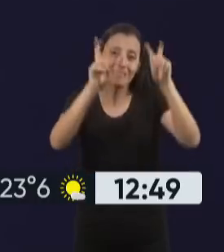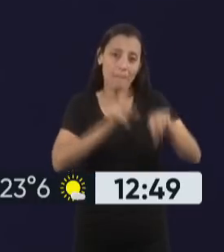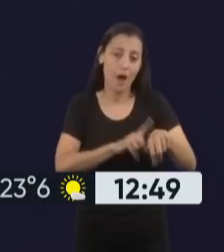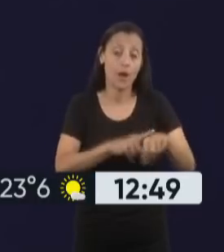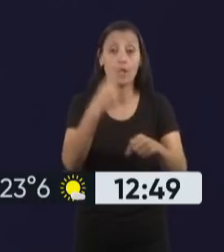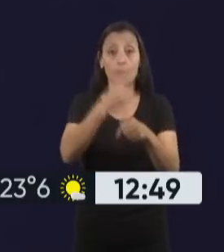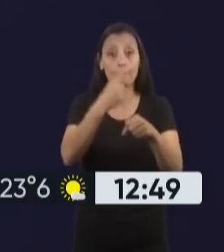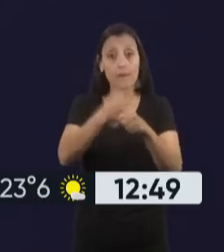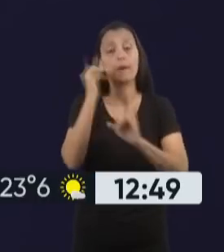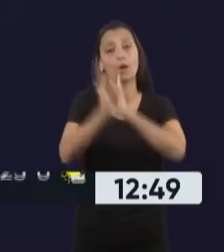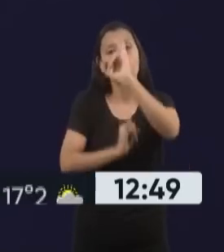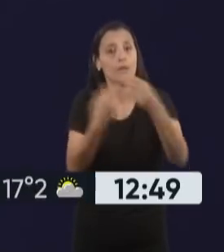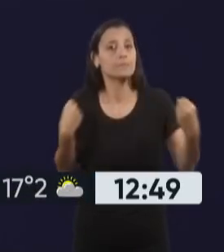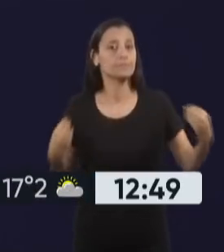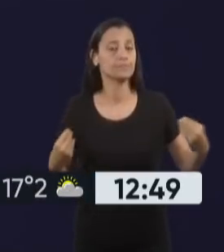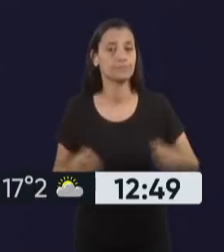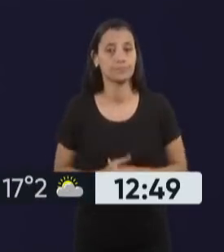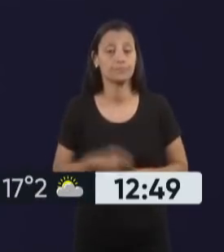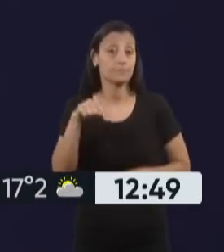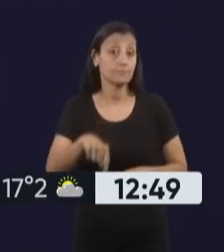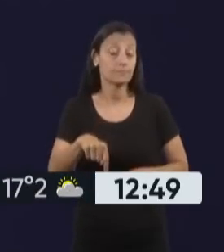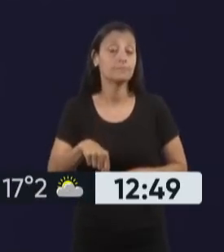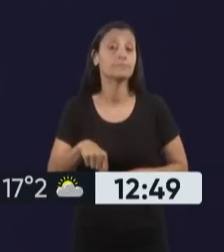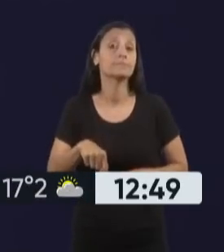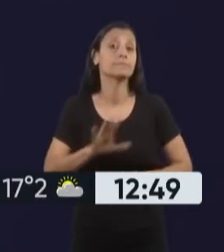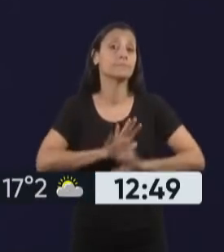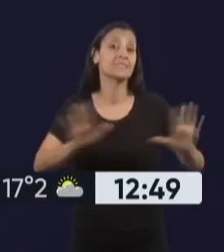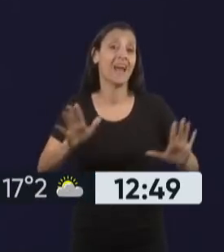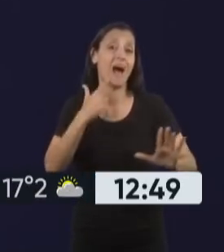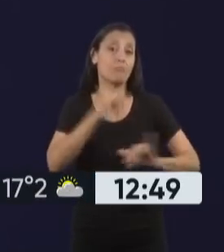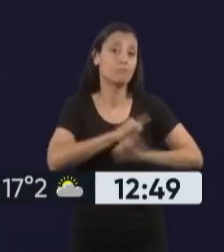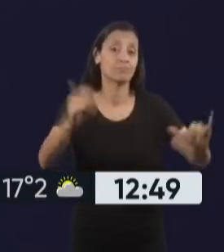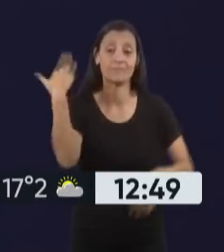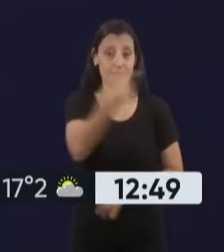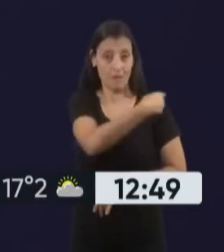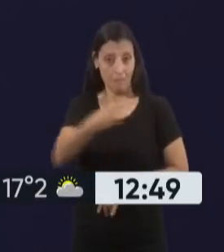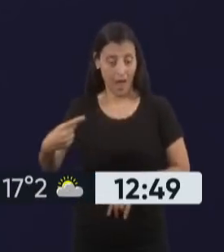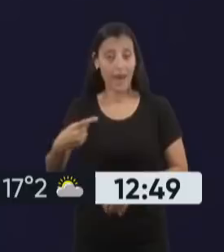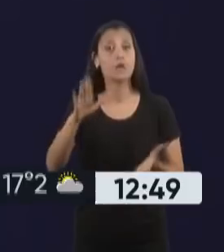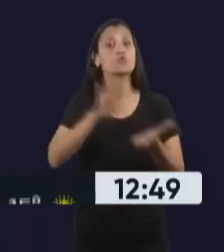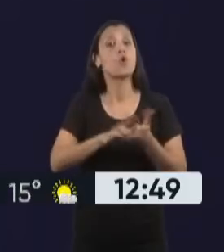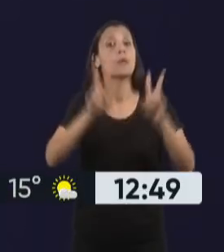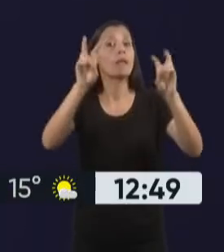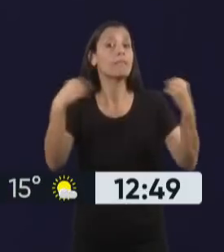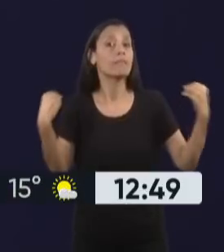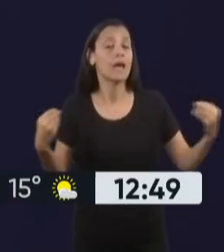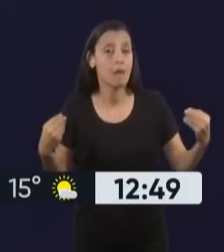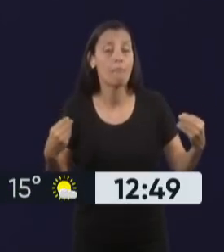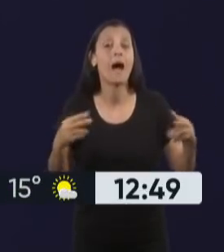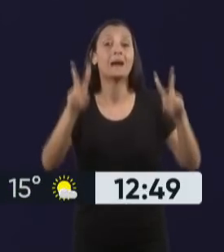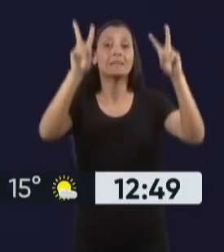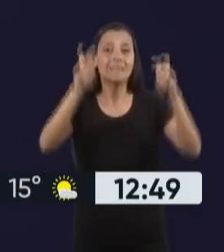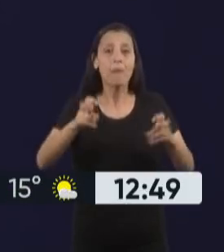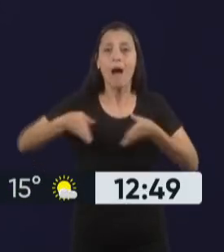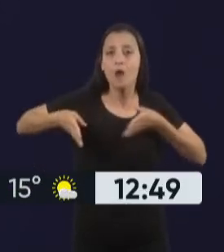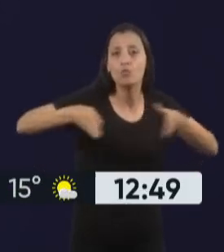Bueno, en primer lugar, contarles que esto yo les había hecho un adelanto la semana pasada con respecto a corredores viales